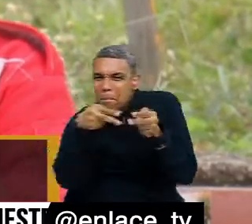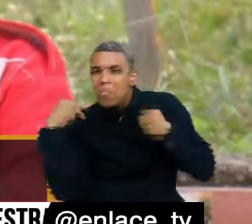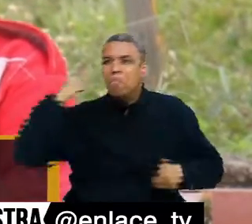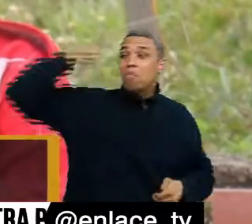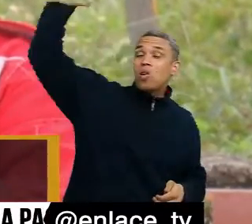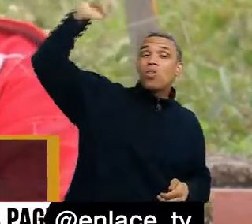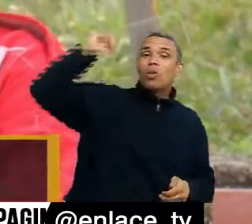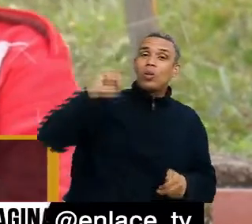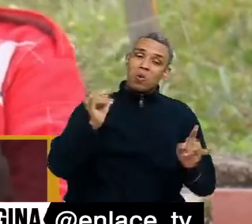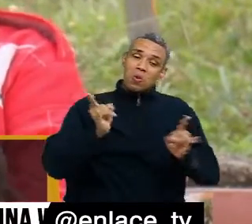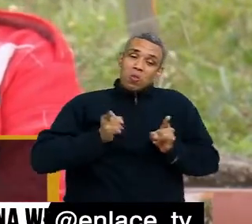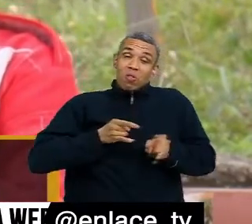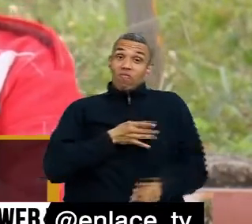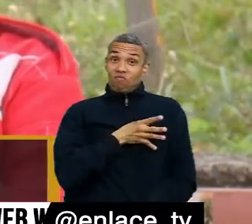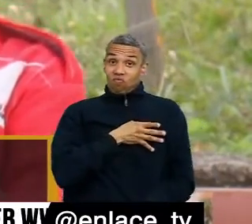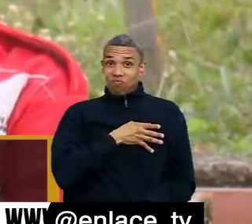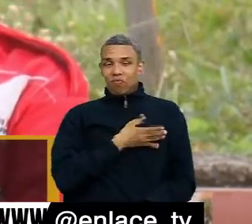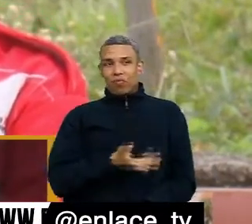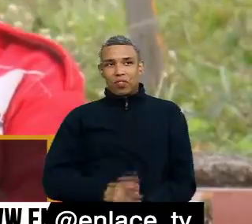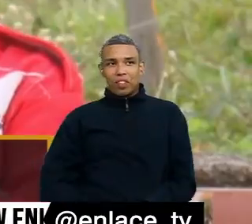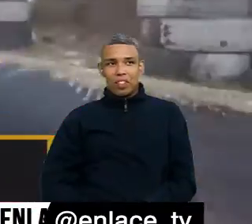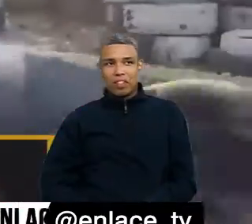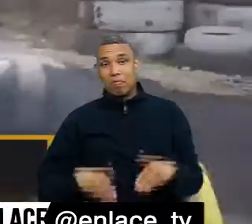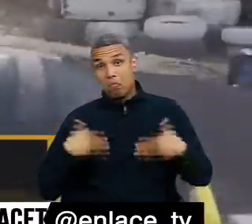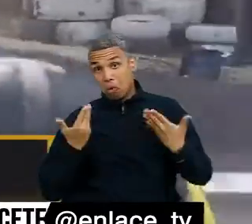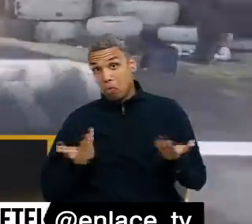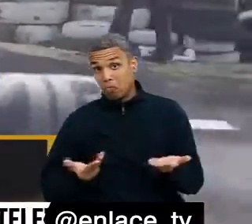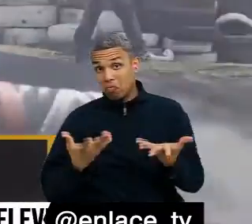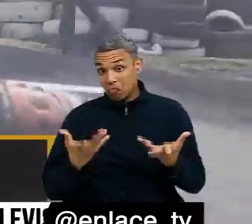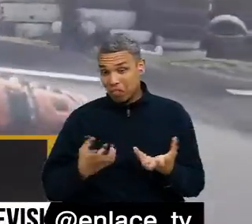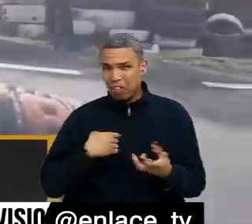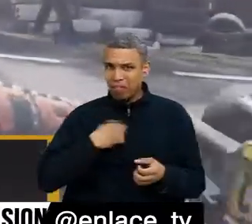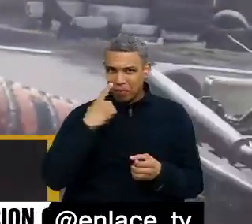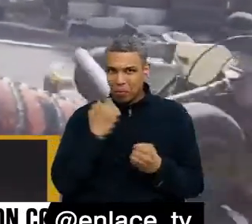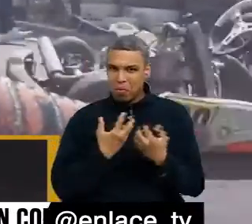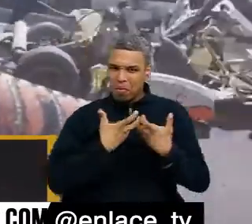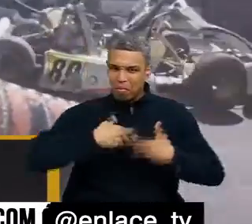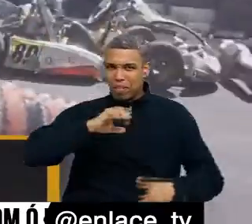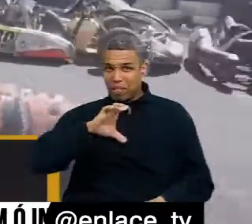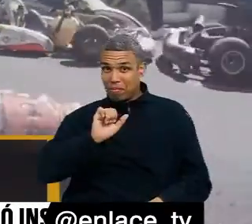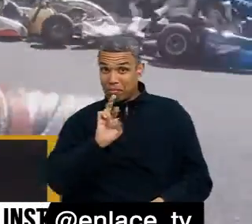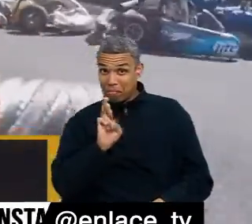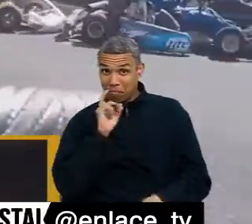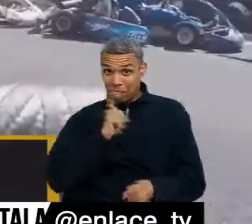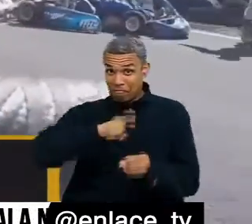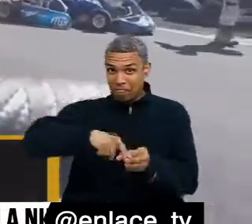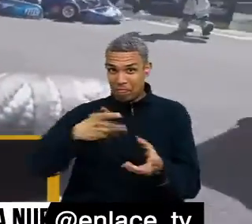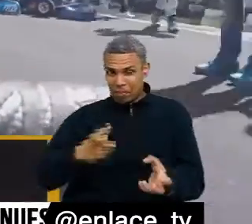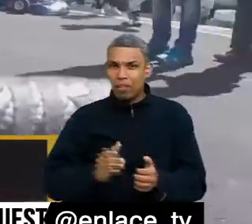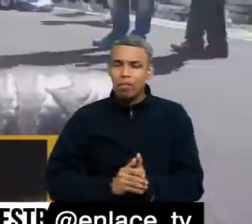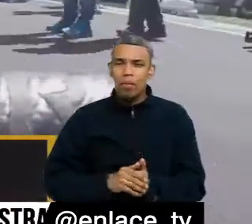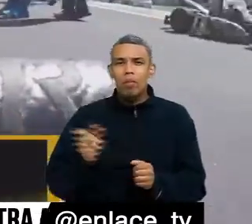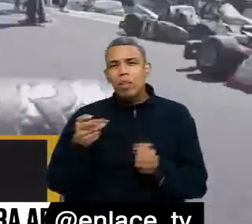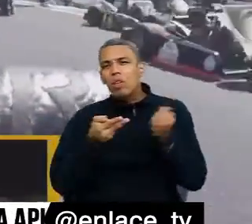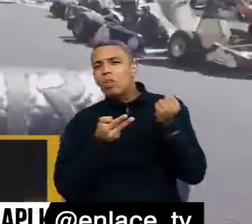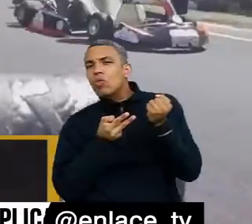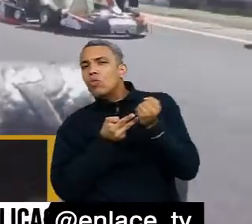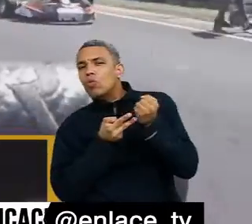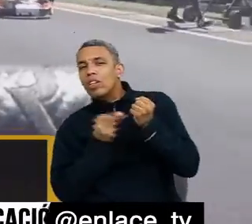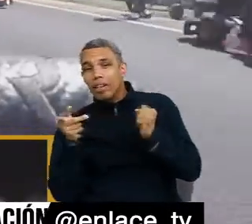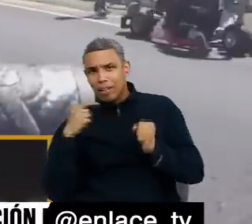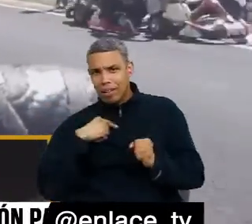Esas cosas me hacen felices para andar en el kart. Martín Ramírez Pertús logró un excelente resultado en la ciudad de Neiva, donde se